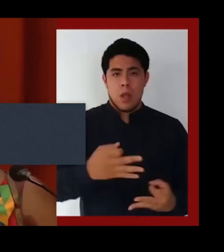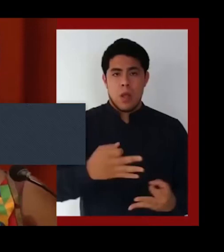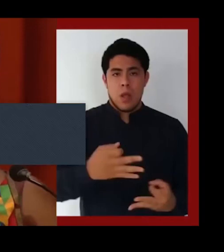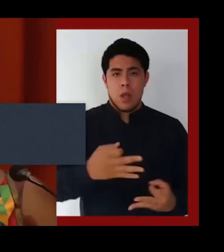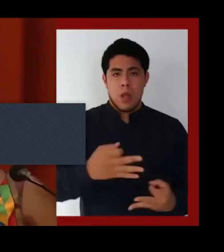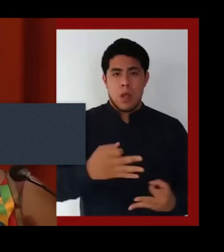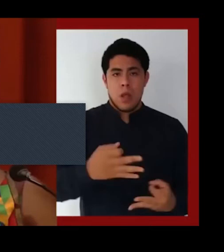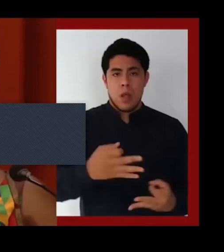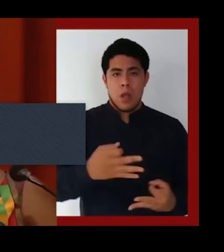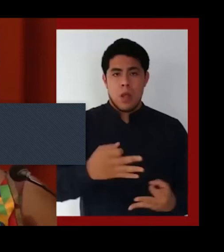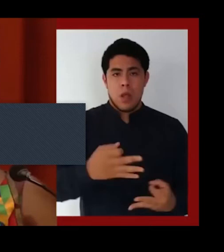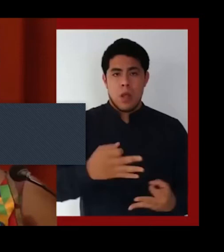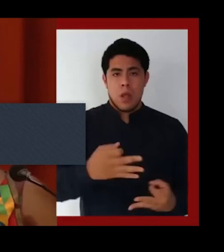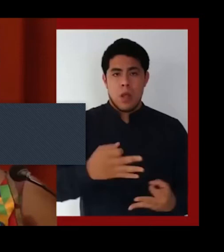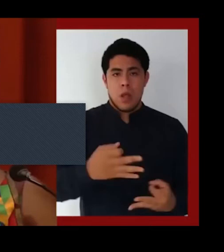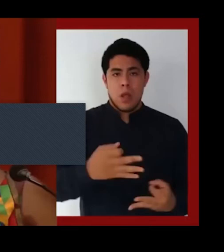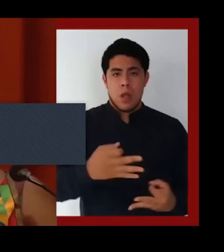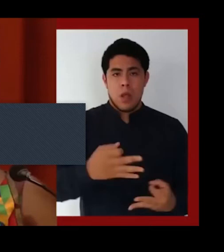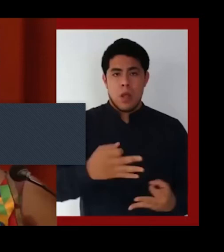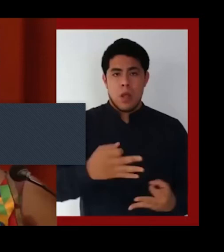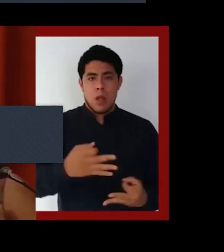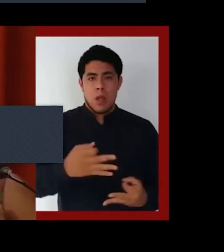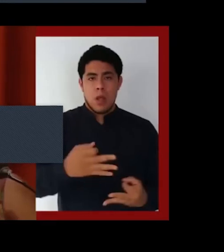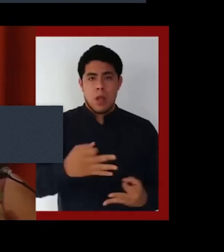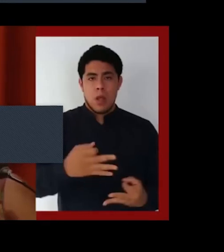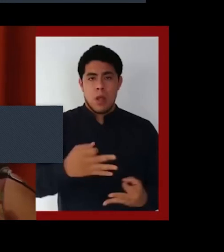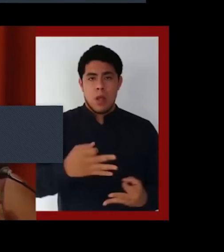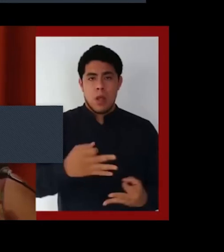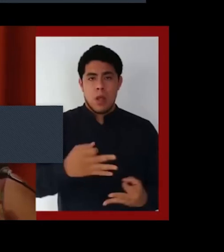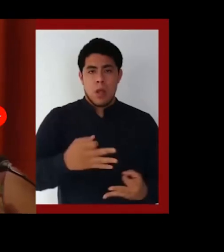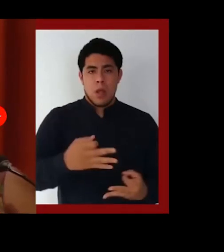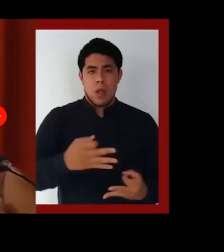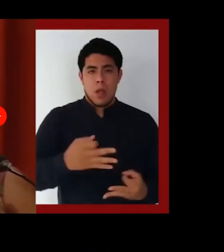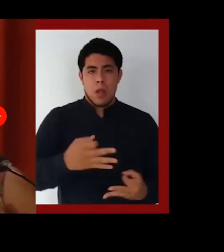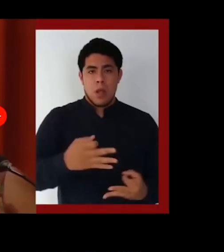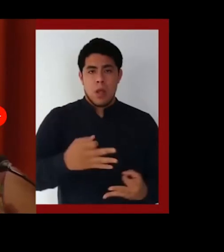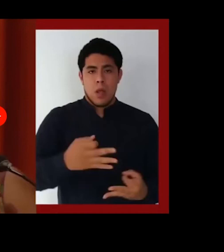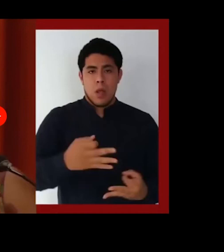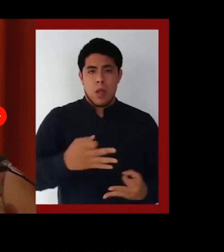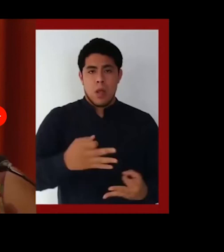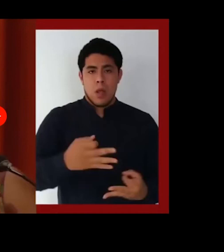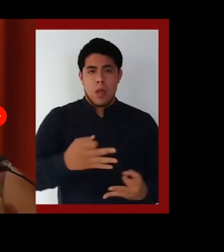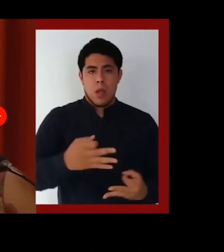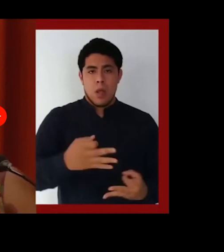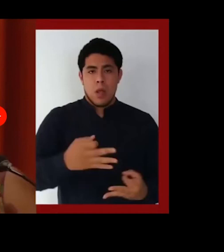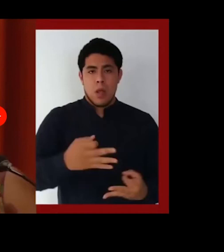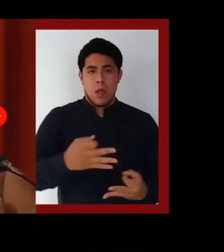Lix Muertix de las personas que se leen como mujeres, como las mujeres trans, etcétera, etcétera, porque